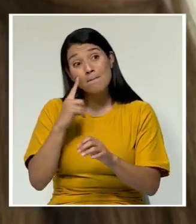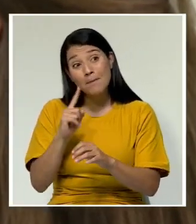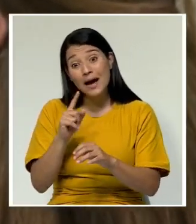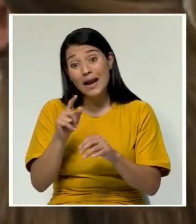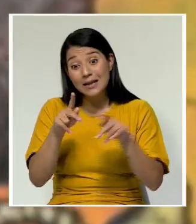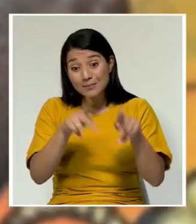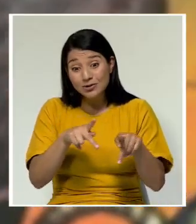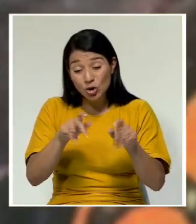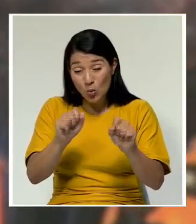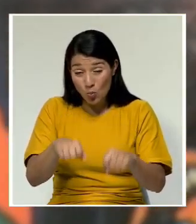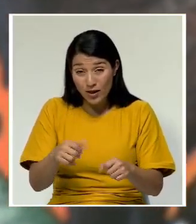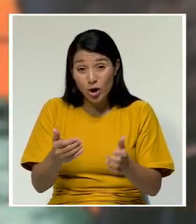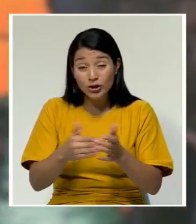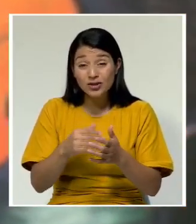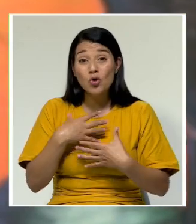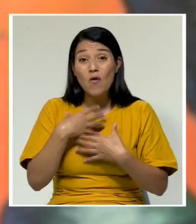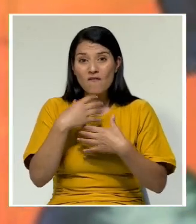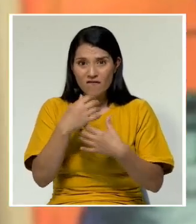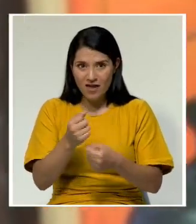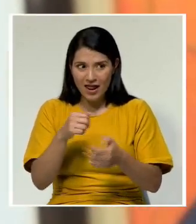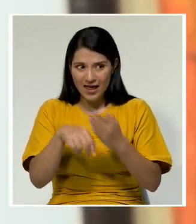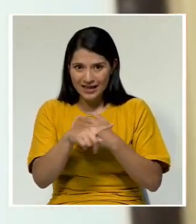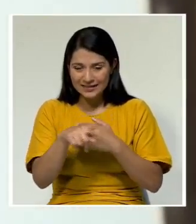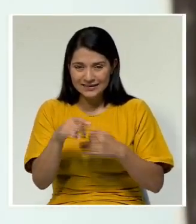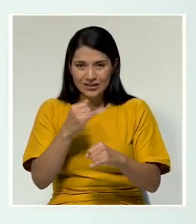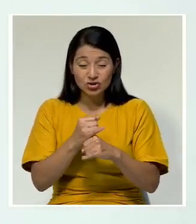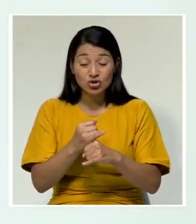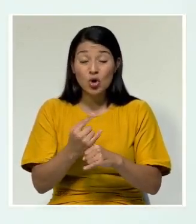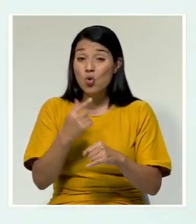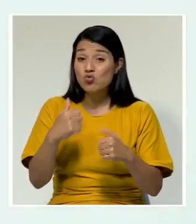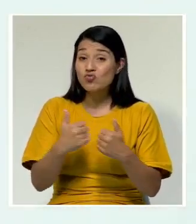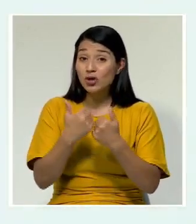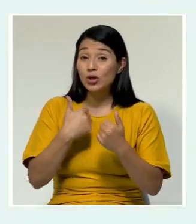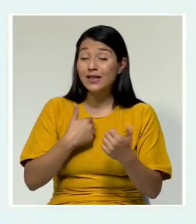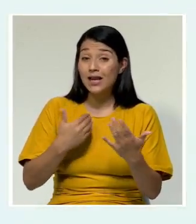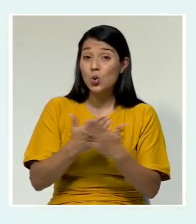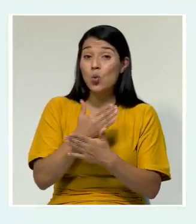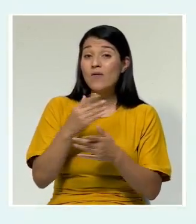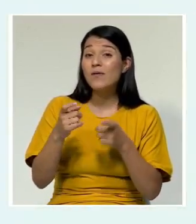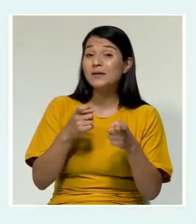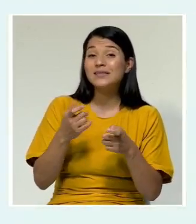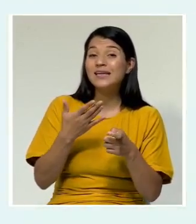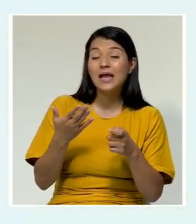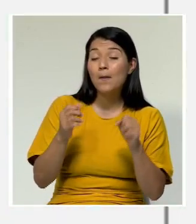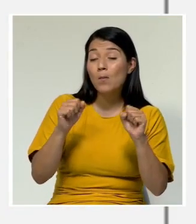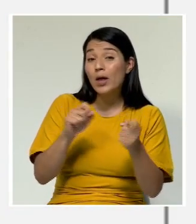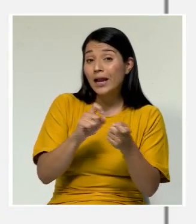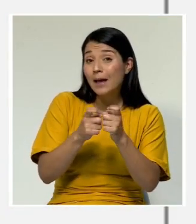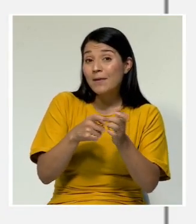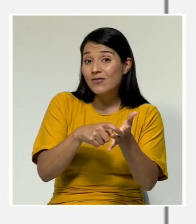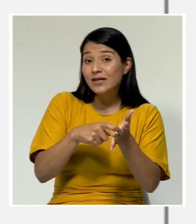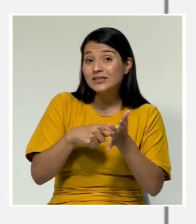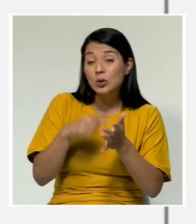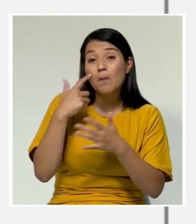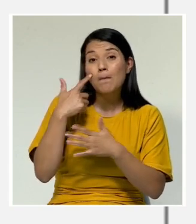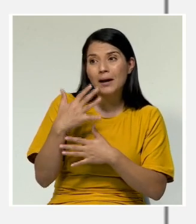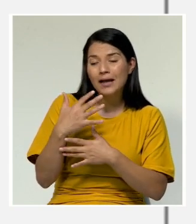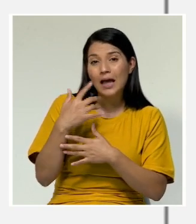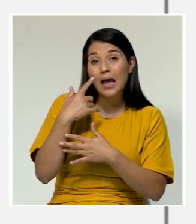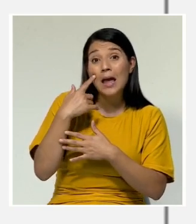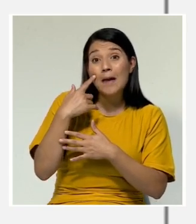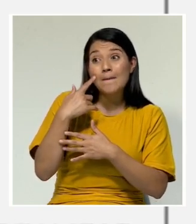la nueva Asamblea Legislativa, ya que además del Partido Liberal Progresista, otros actores como el Partido Unidad Social Cristiana y